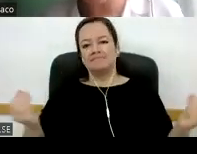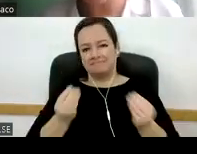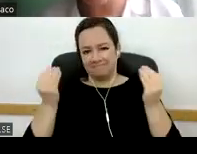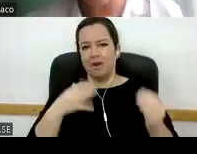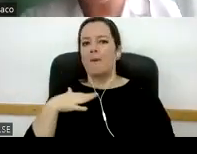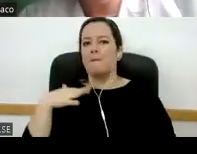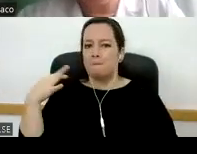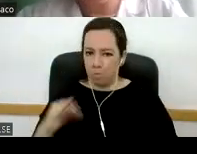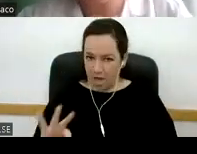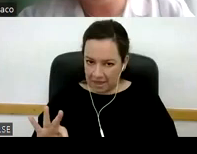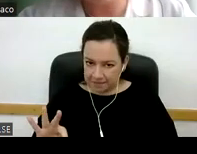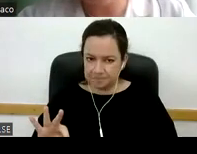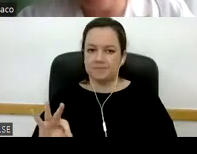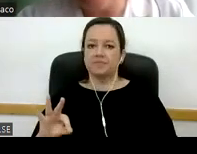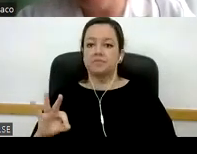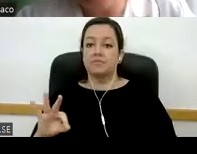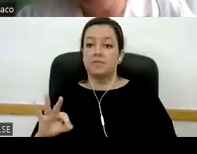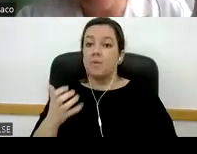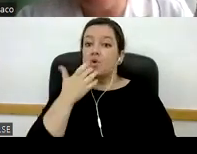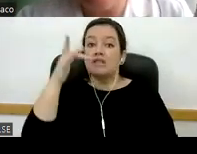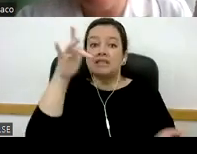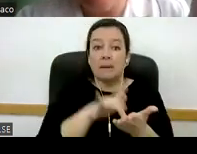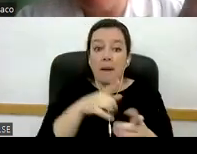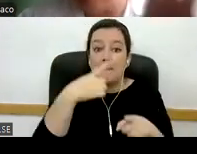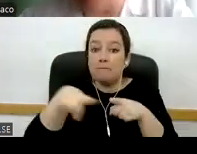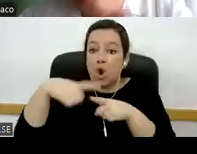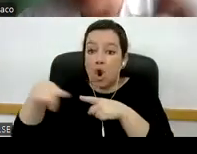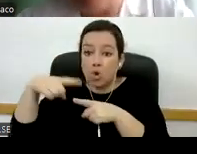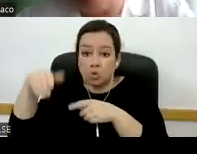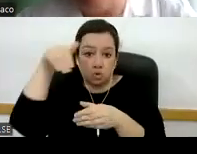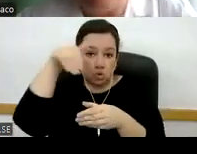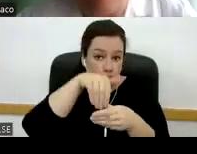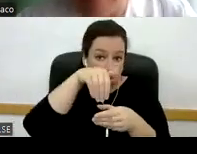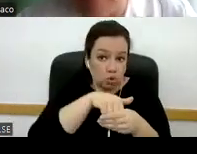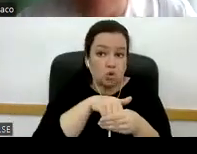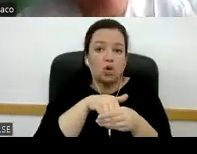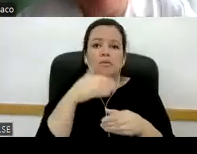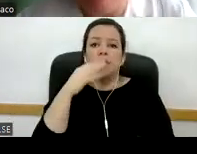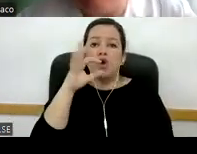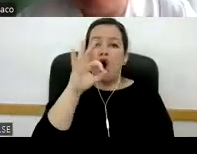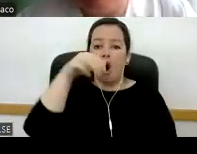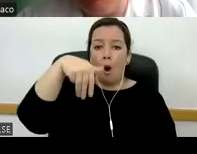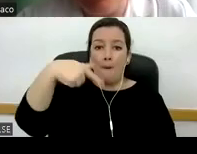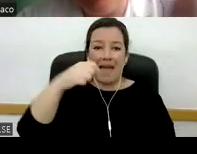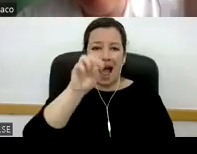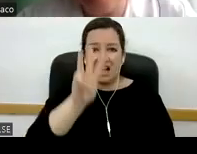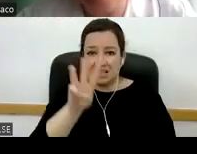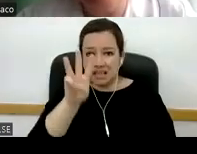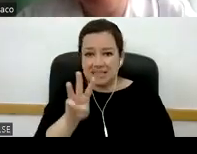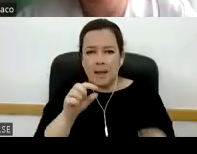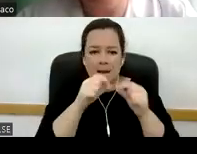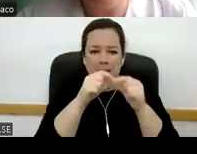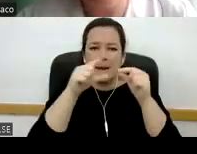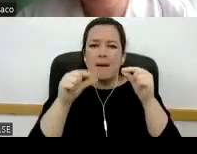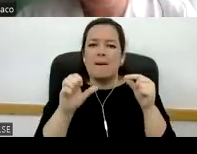situación de dislipemia. Por lo tanto, cualquier producto, aquí el omega 3 DLR de perlas,